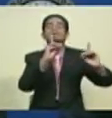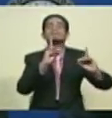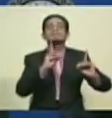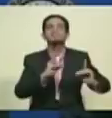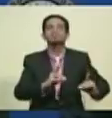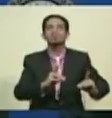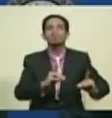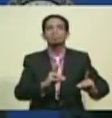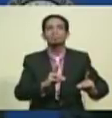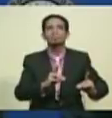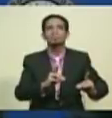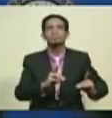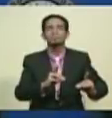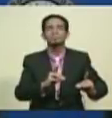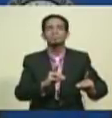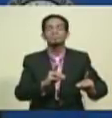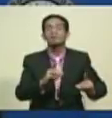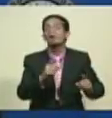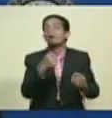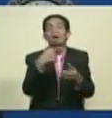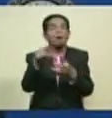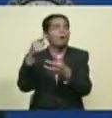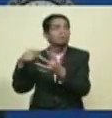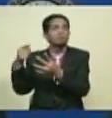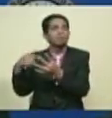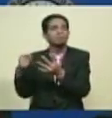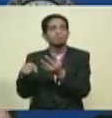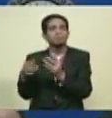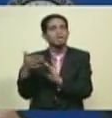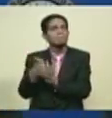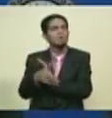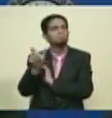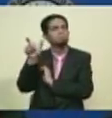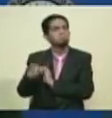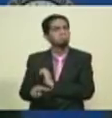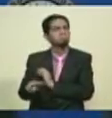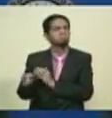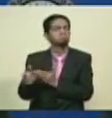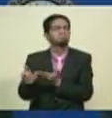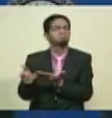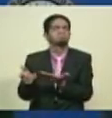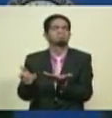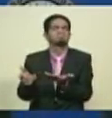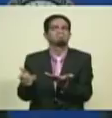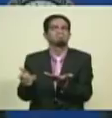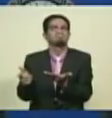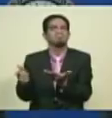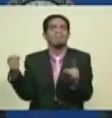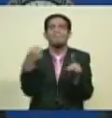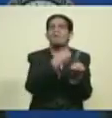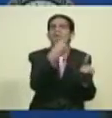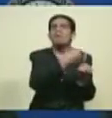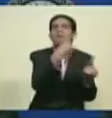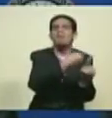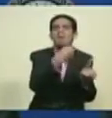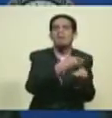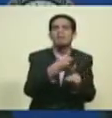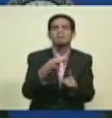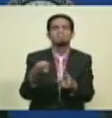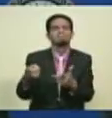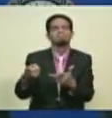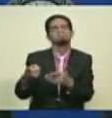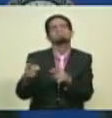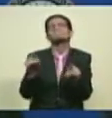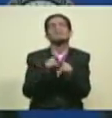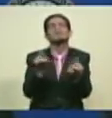demás son argucias jurídicas del señor, ese sicario general, son mecanismos y herramientas del imperialismo